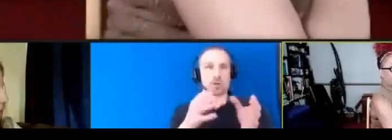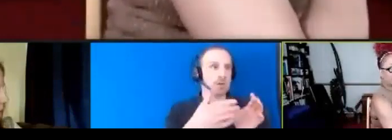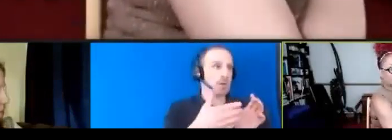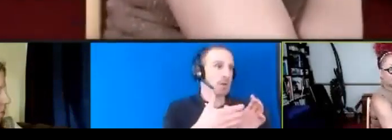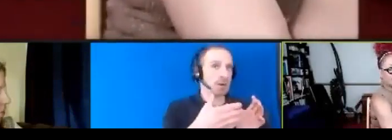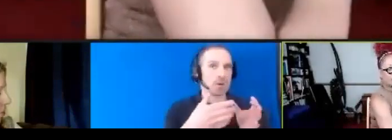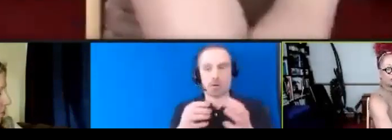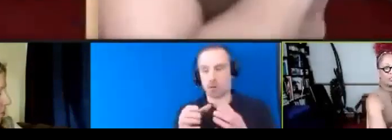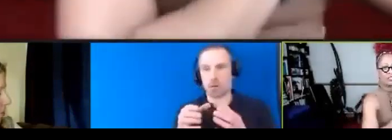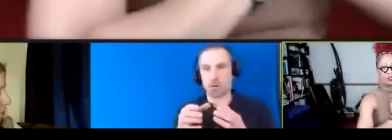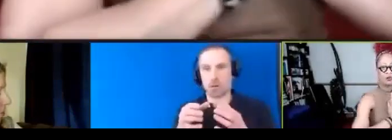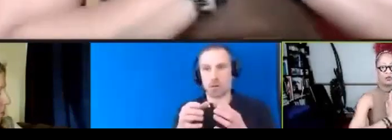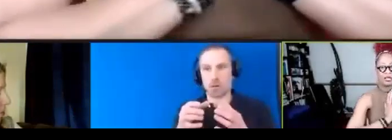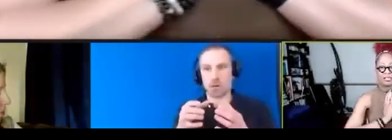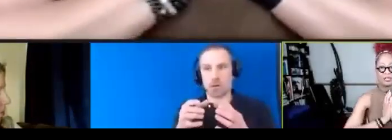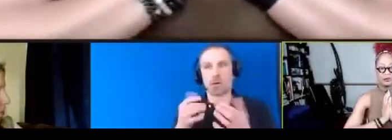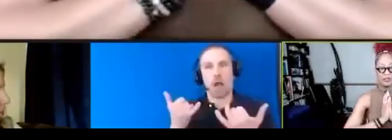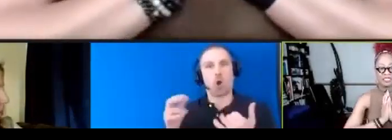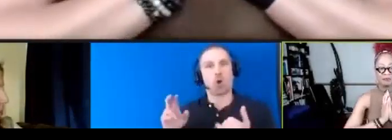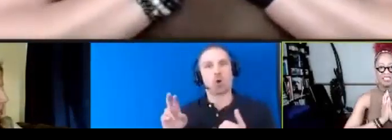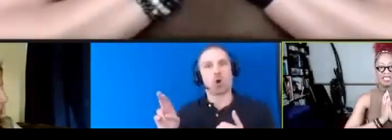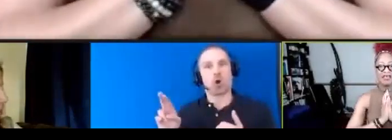y envolver al otro lado